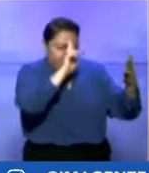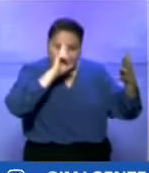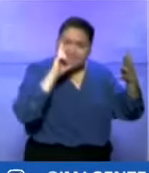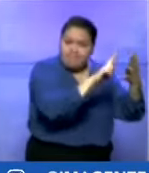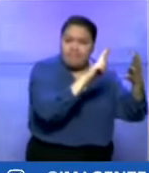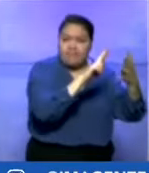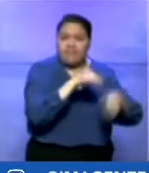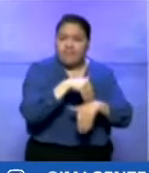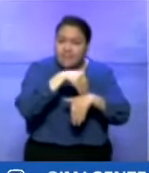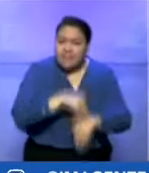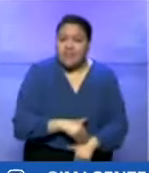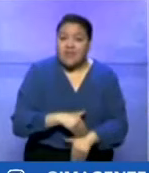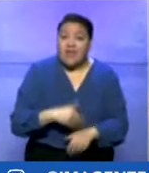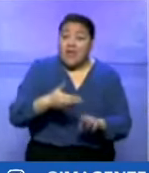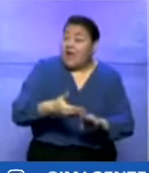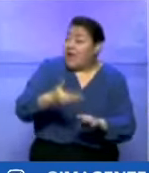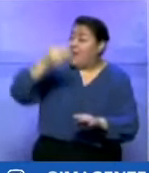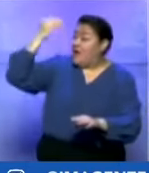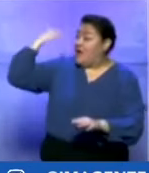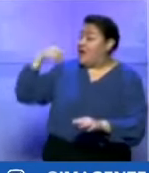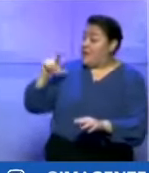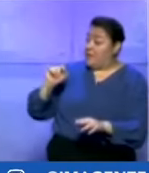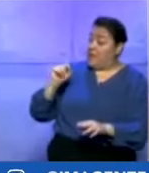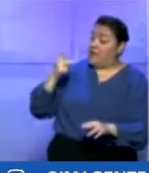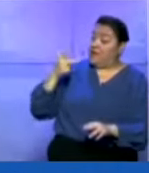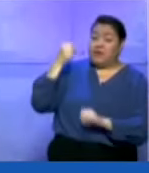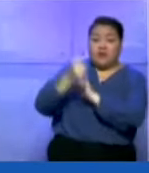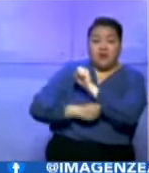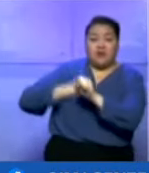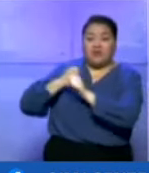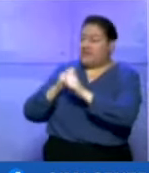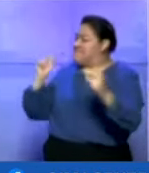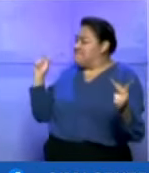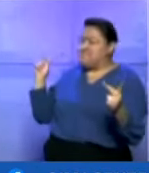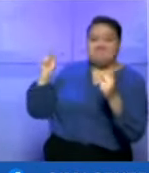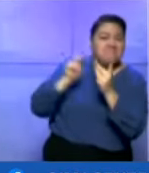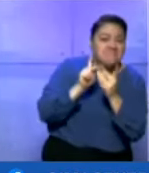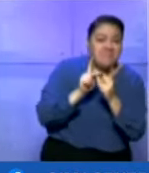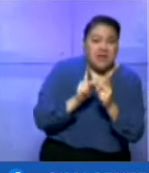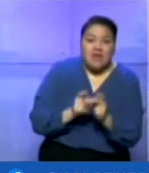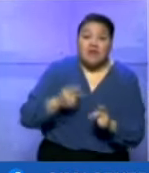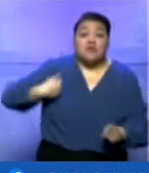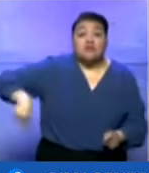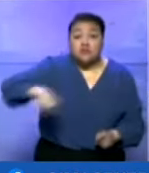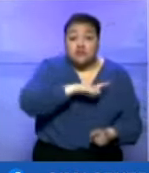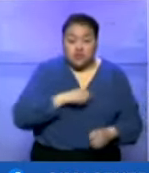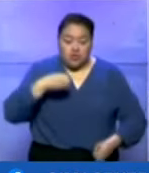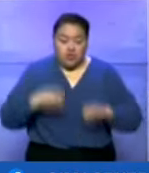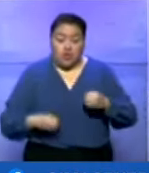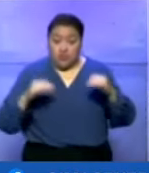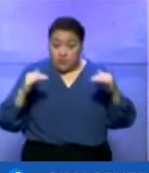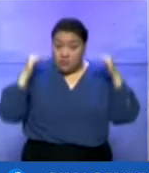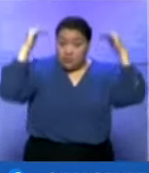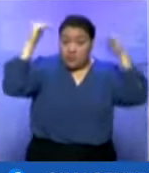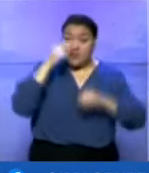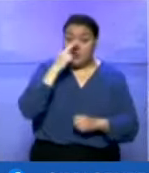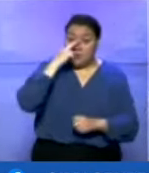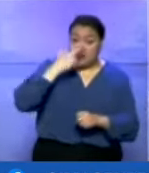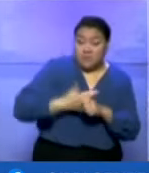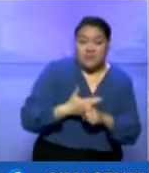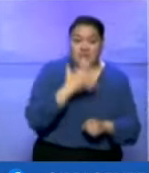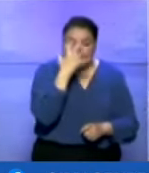hoy como hace 28 años las magistraturas actuamos con absoluta responsabilidad